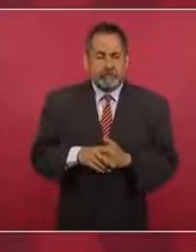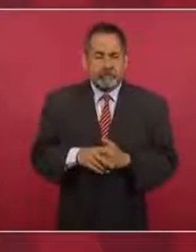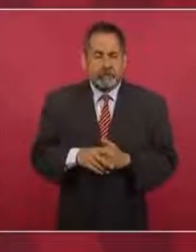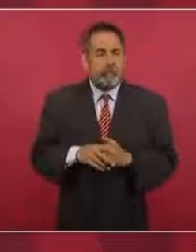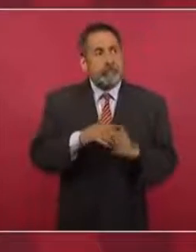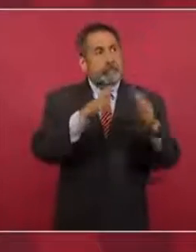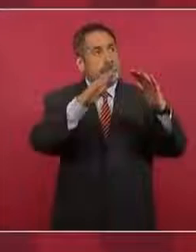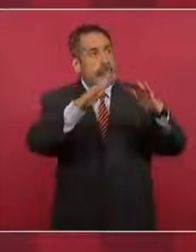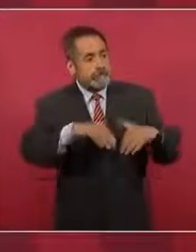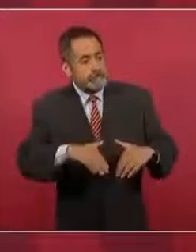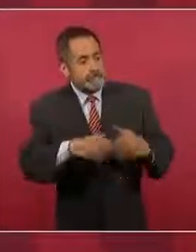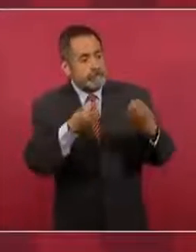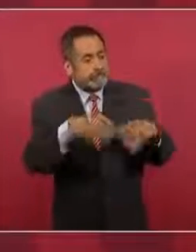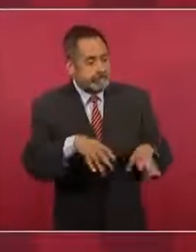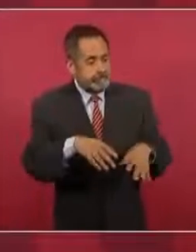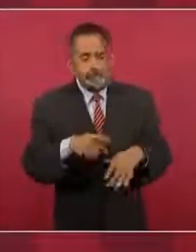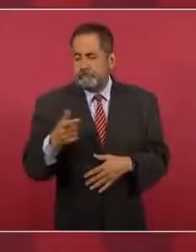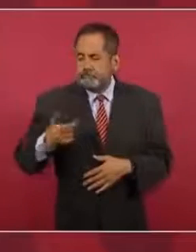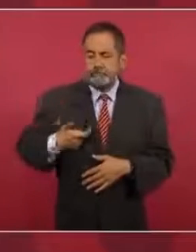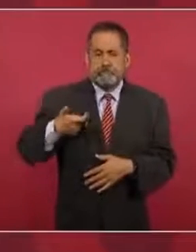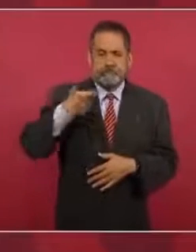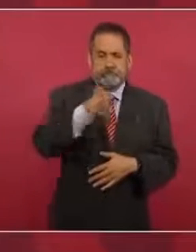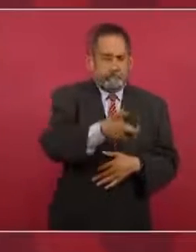reparación del daño en lo material,